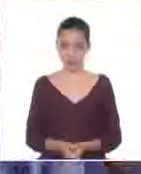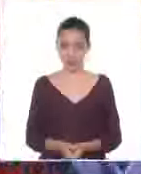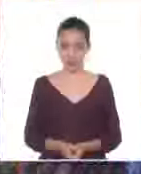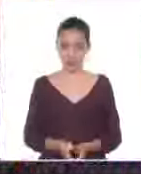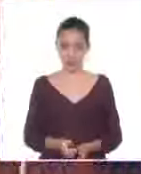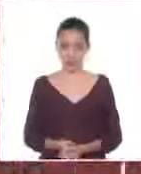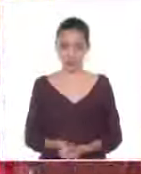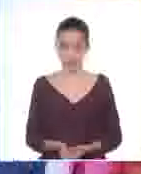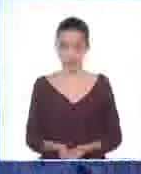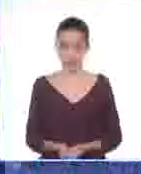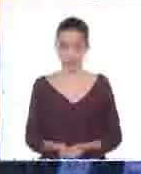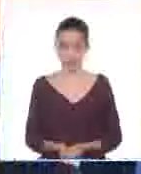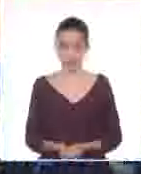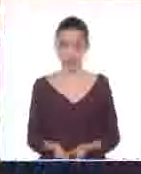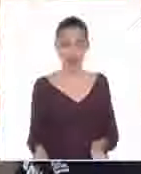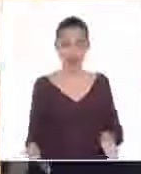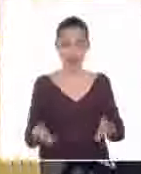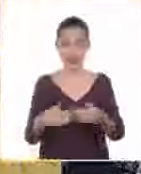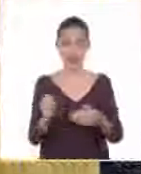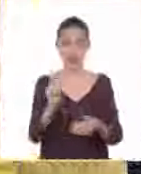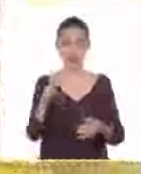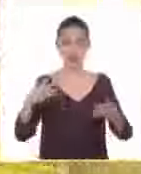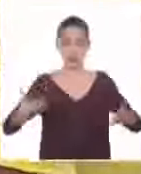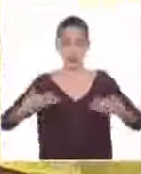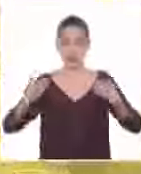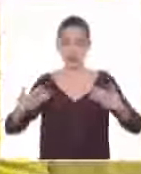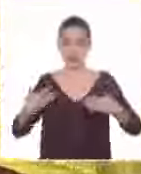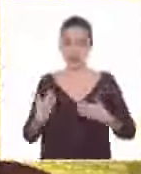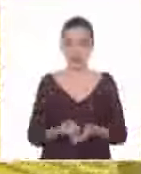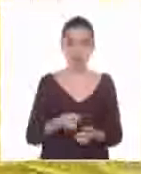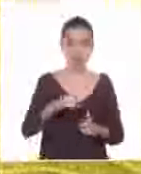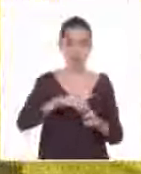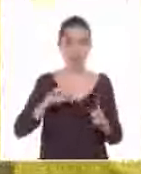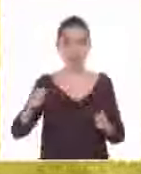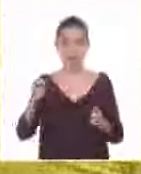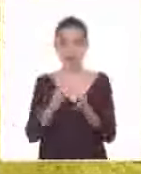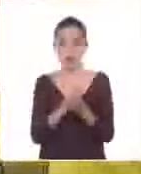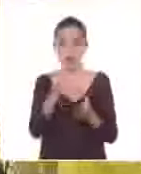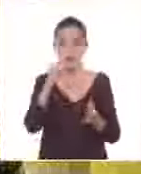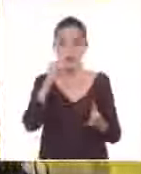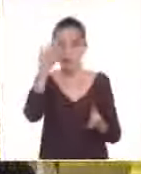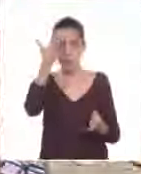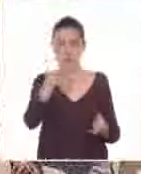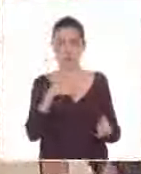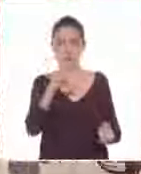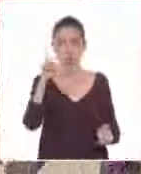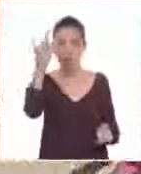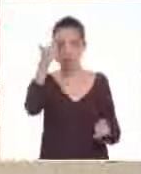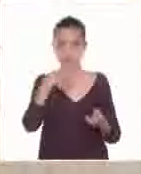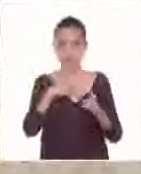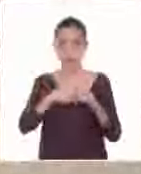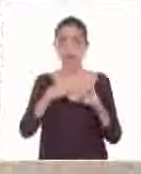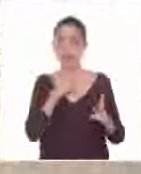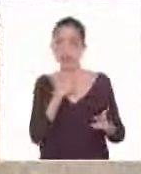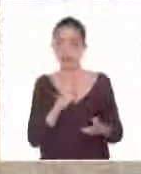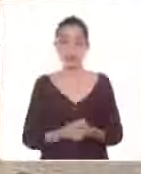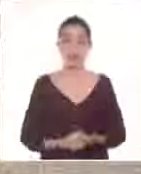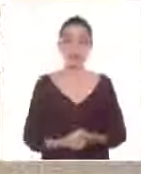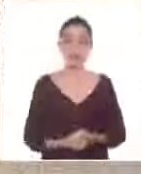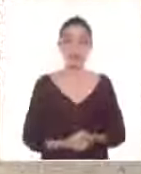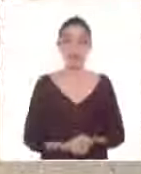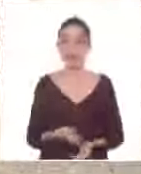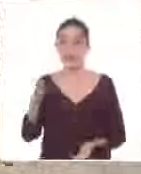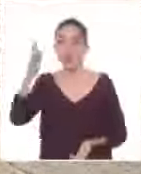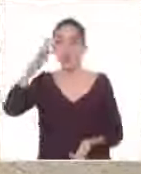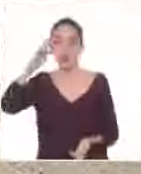Cierre del verano con Timbalaye, una fiesta rumbera, auténtica, popular, de la memoria y el presente de la cultura cubana en sus